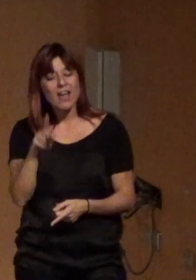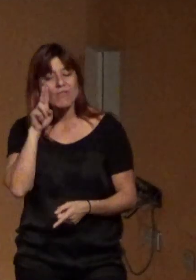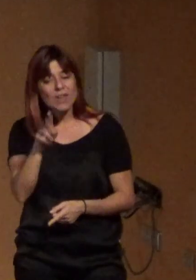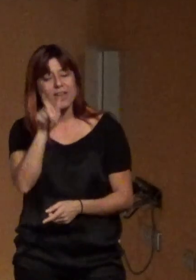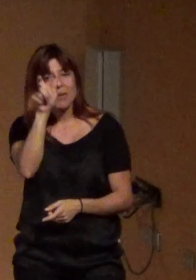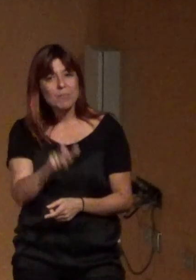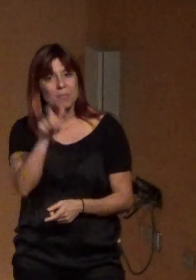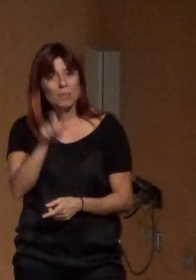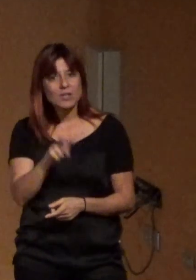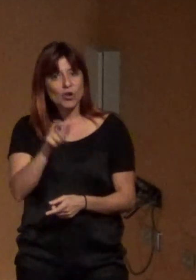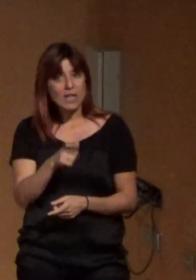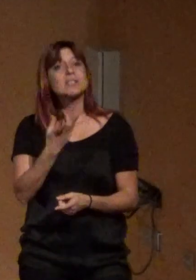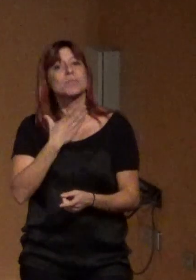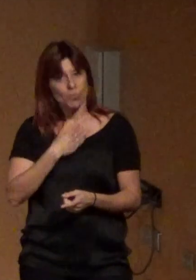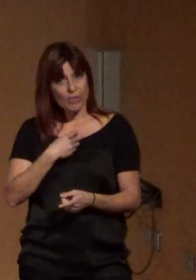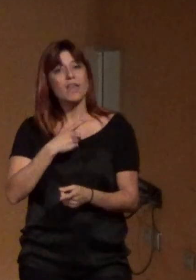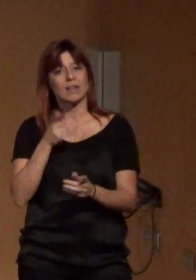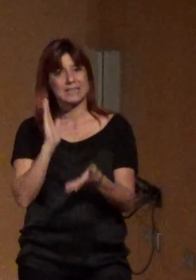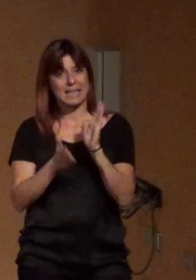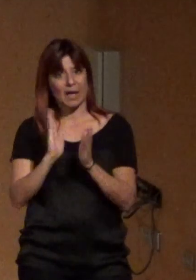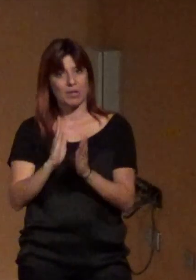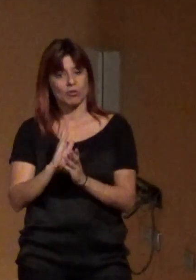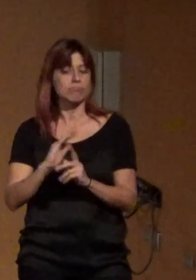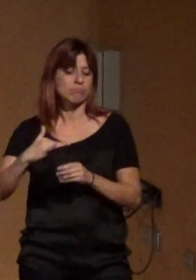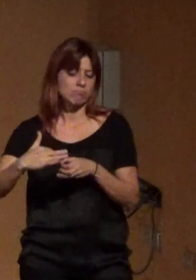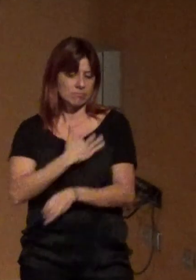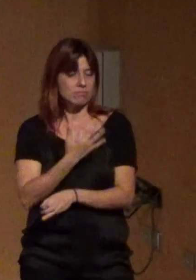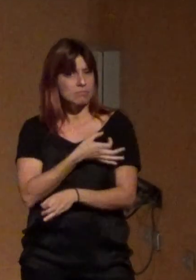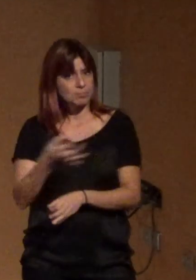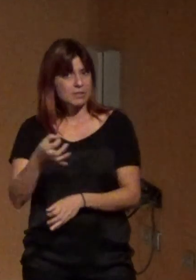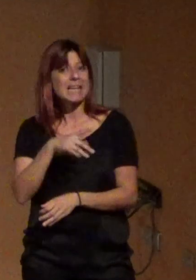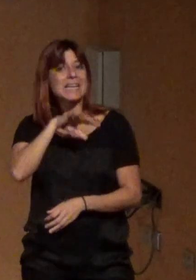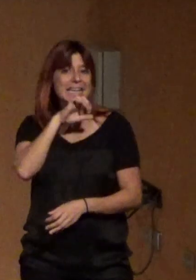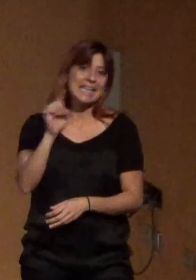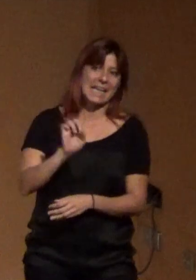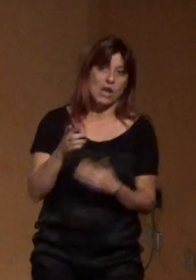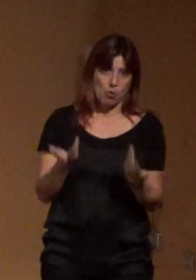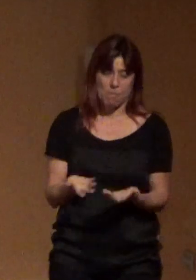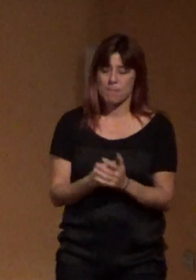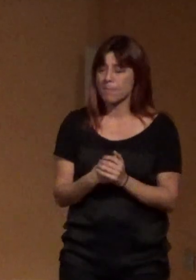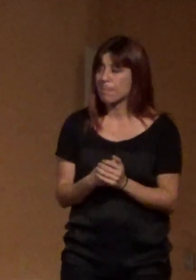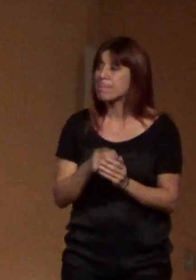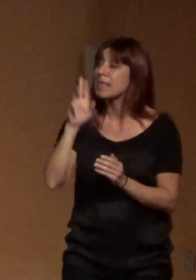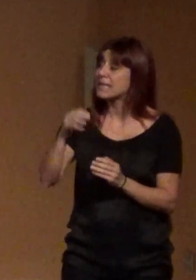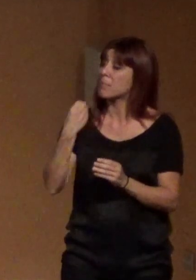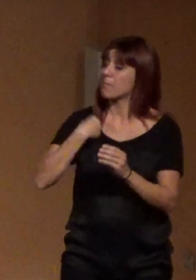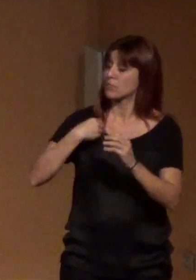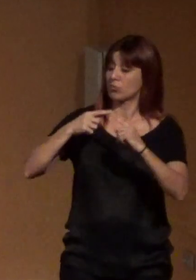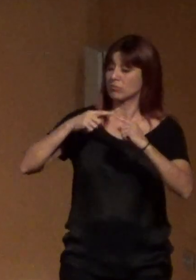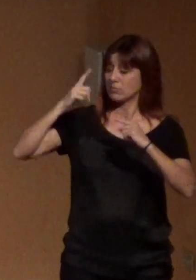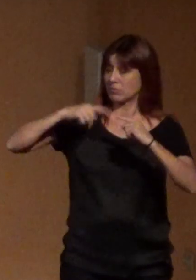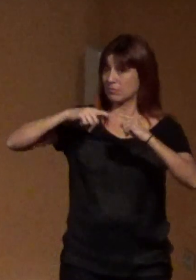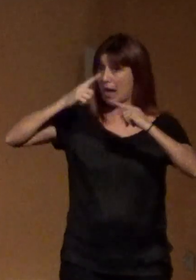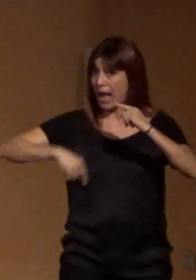y cómo es la evolución de este tipo de sujetos, ¿no? La latencia se relaciona con la velocidad de procesamiento, la amplitud con la relevancia, con